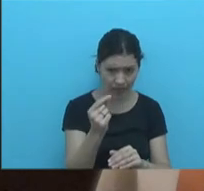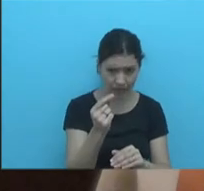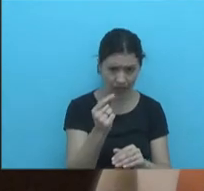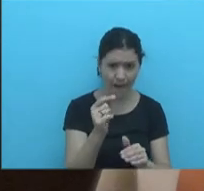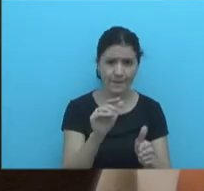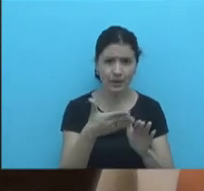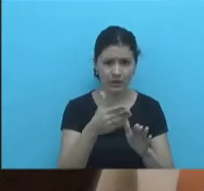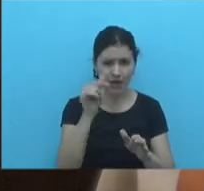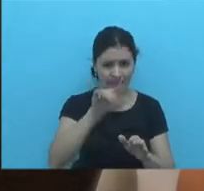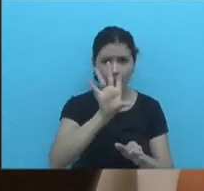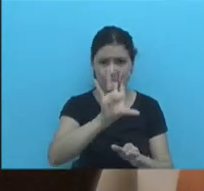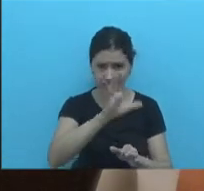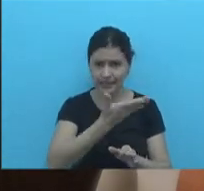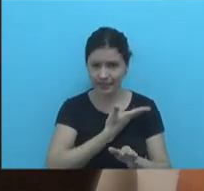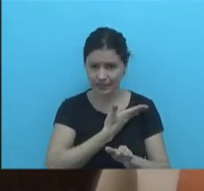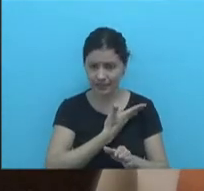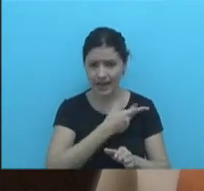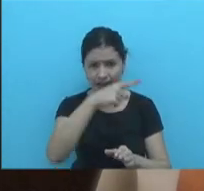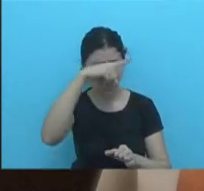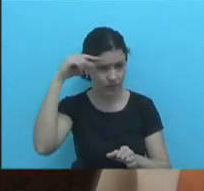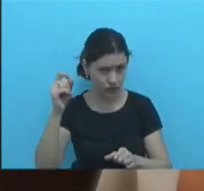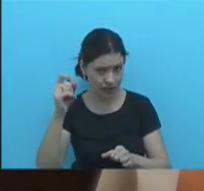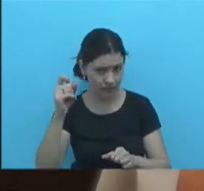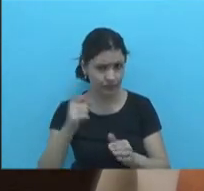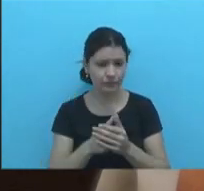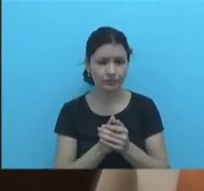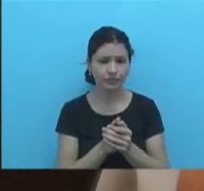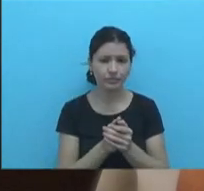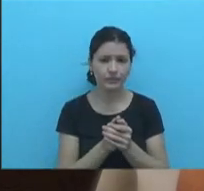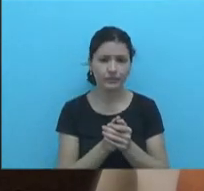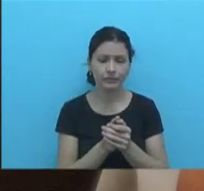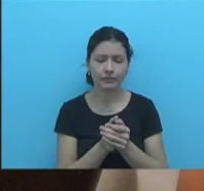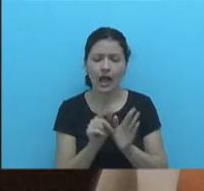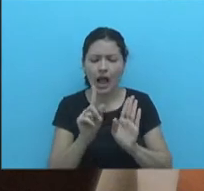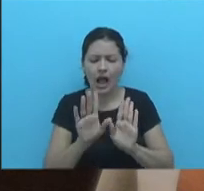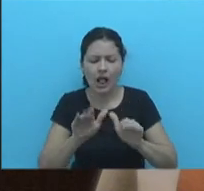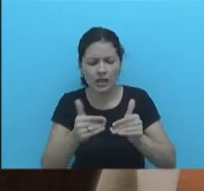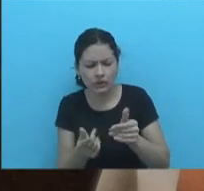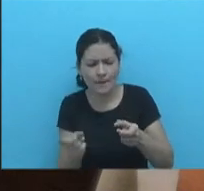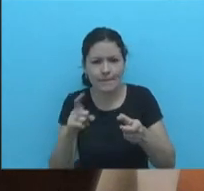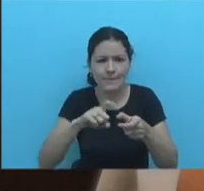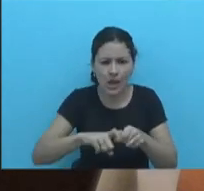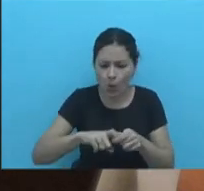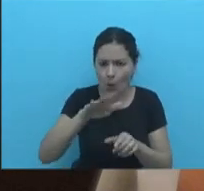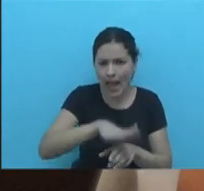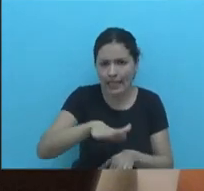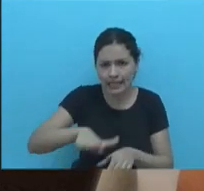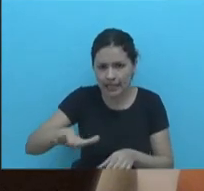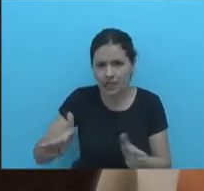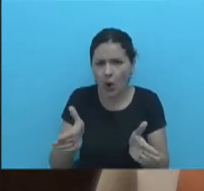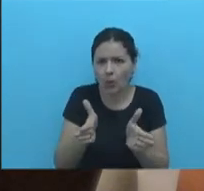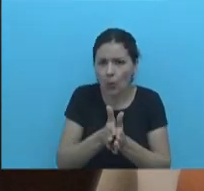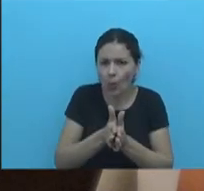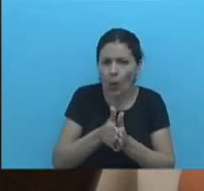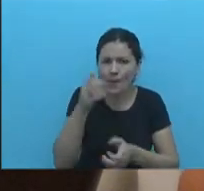a lo largo de nuestro territorio nacional. Al vincular a los niños en el enlace de maltrato animal, no